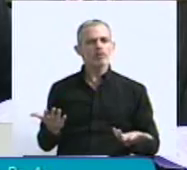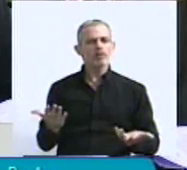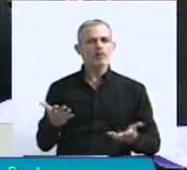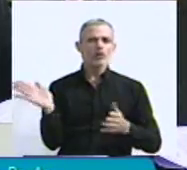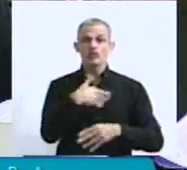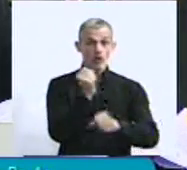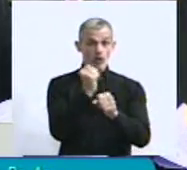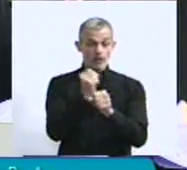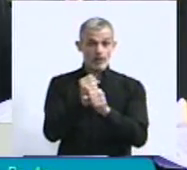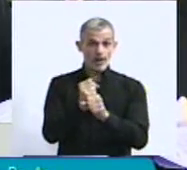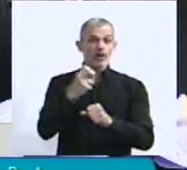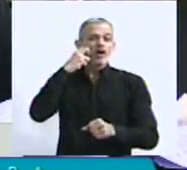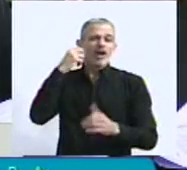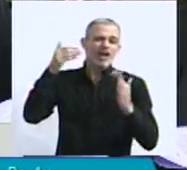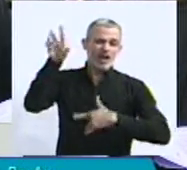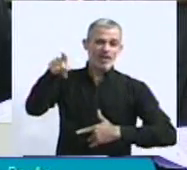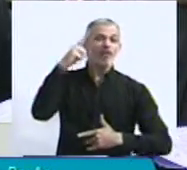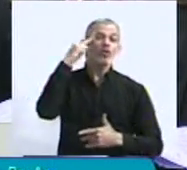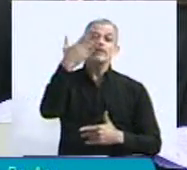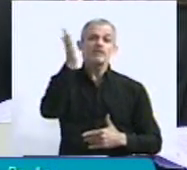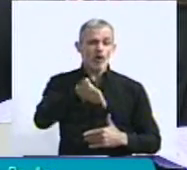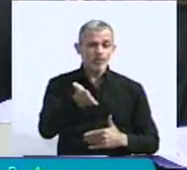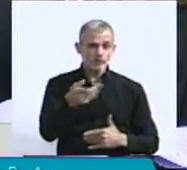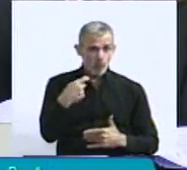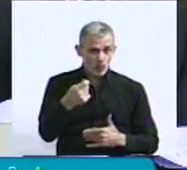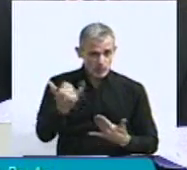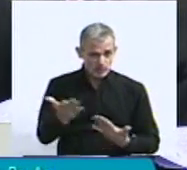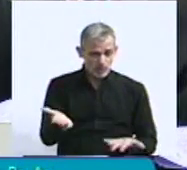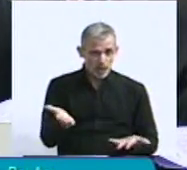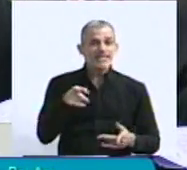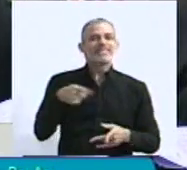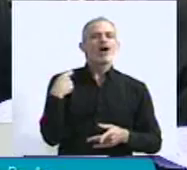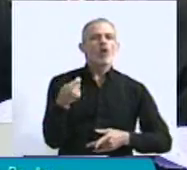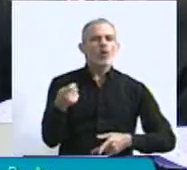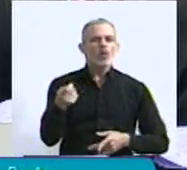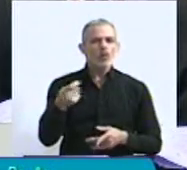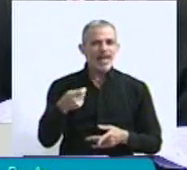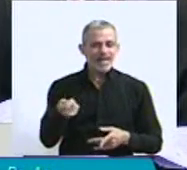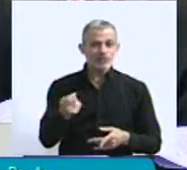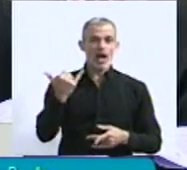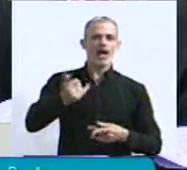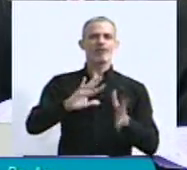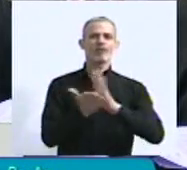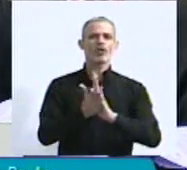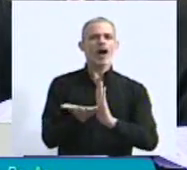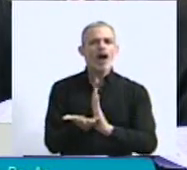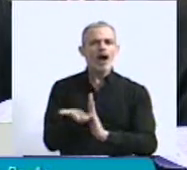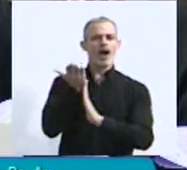los trabajadores pasivos, y que ese haber previsional además tuviera un esquema de